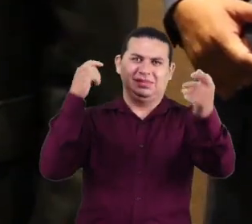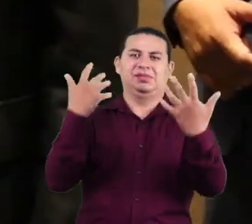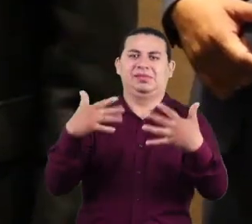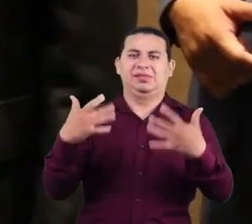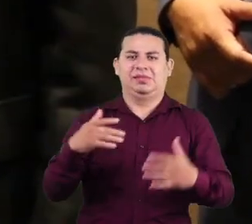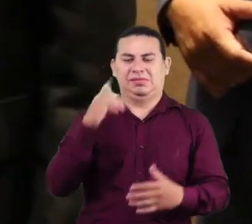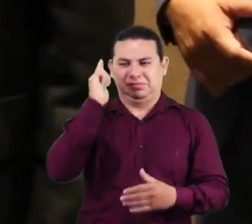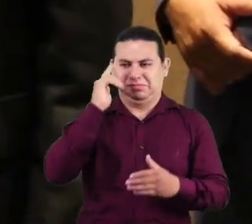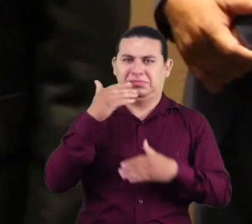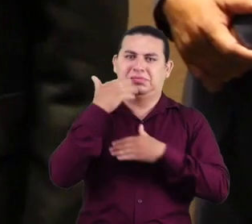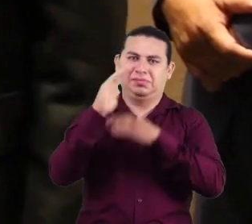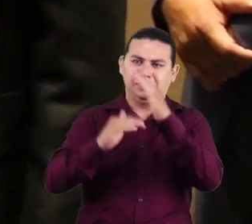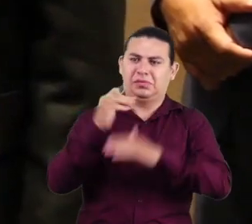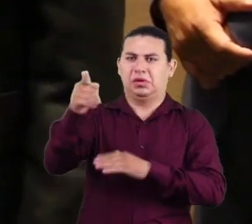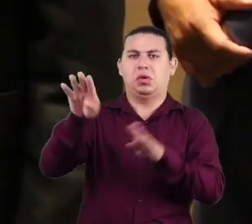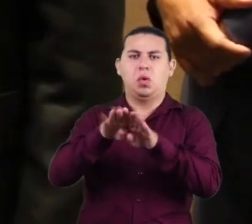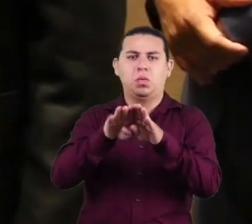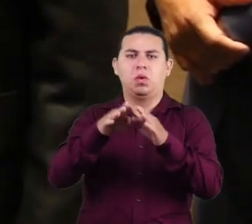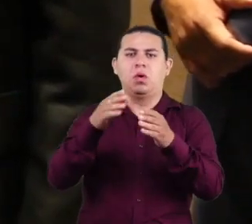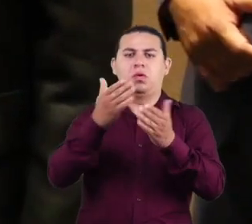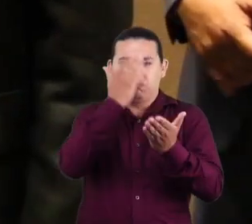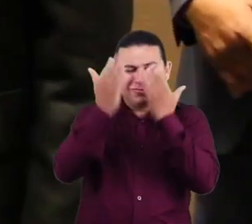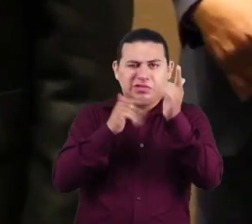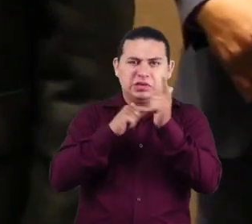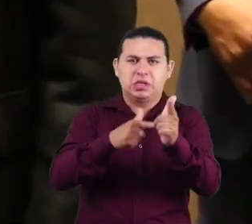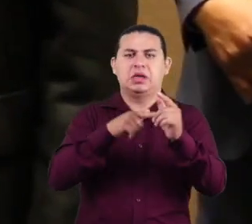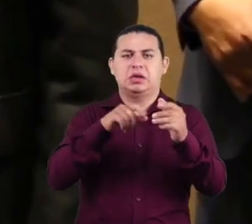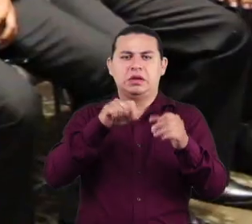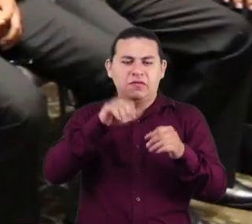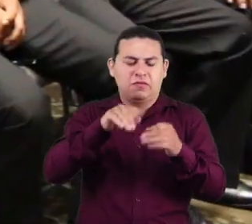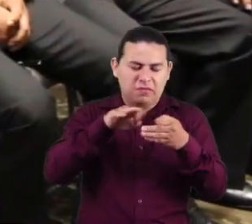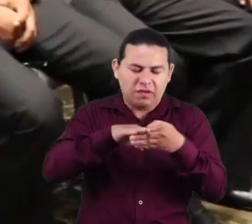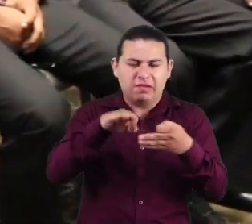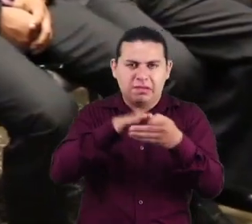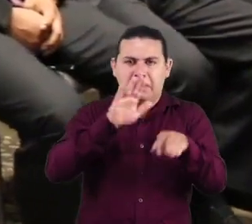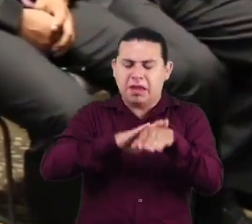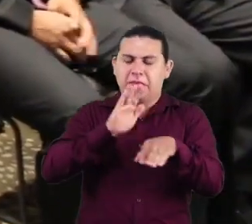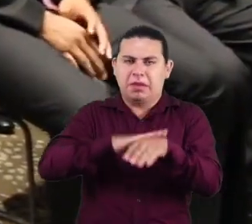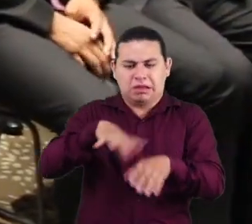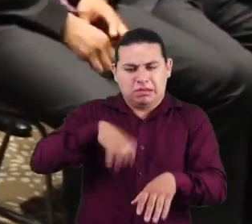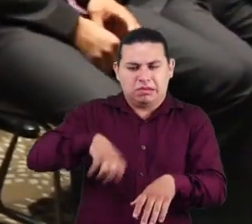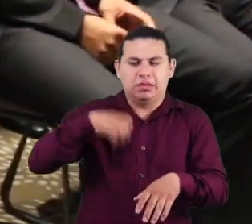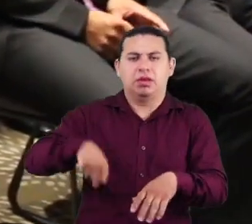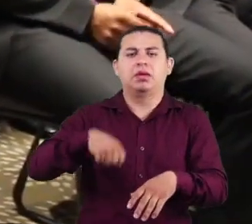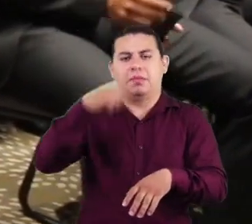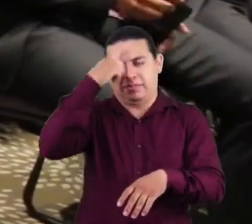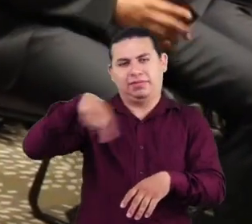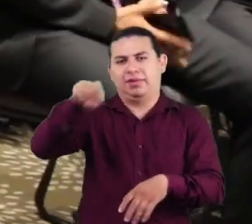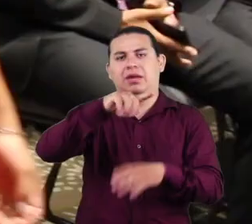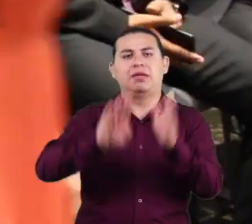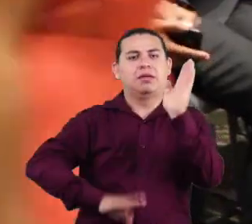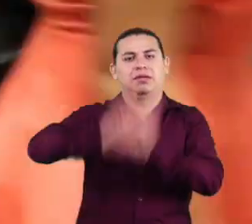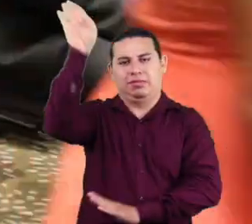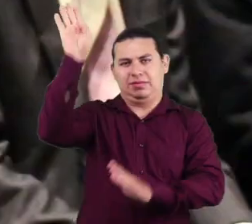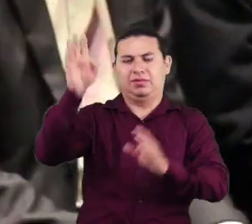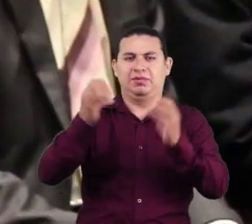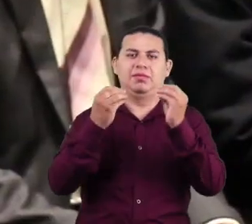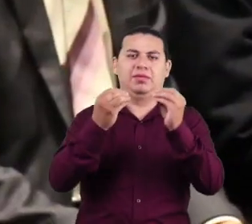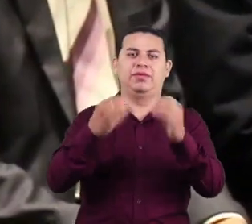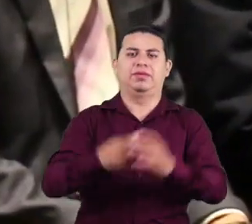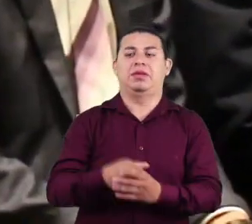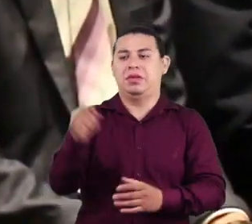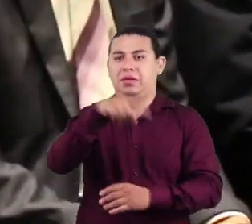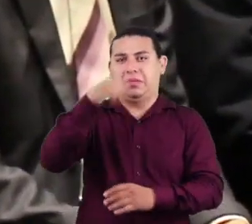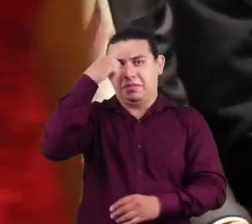desearles disciplina, dedicación, constancia, porque esta es la base para pues construirse como mejores profesionistas y